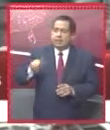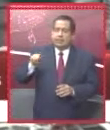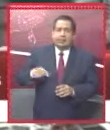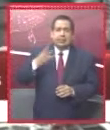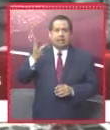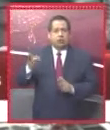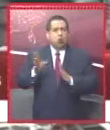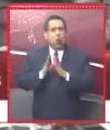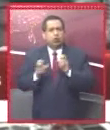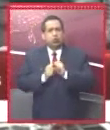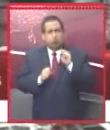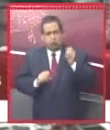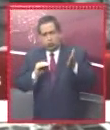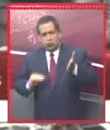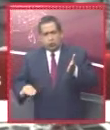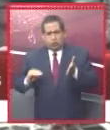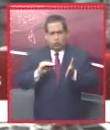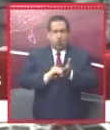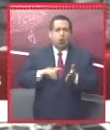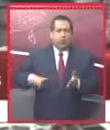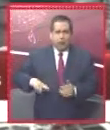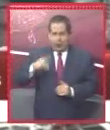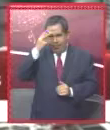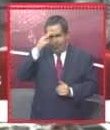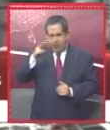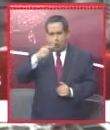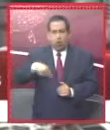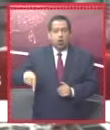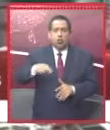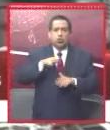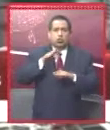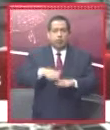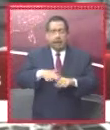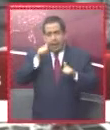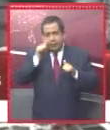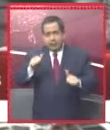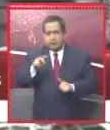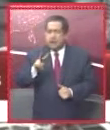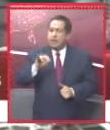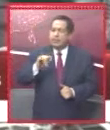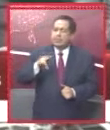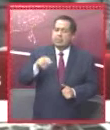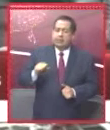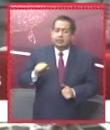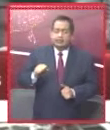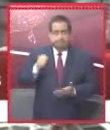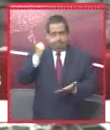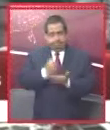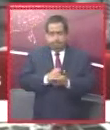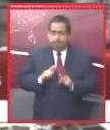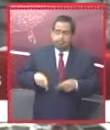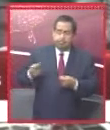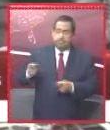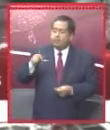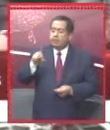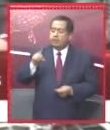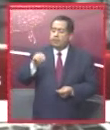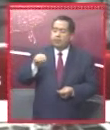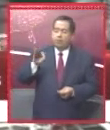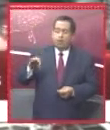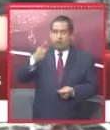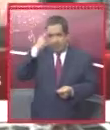de la Constitución Política de los Estados Unidos Mexicanos en materia de atención a víctimas. Se remite al Diario Oficial de la